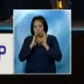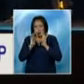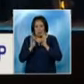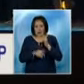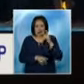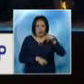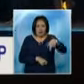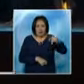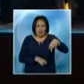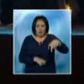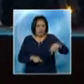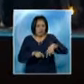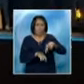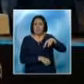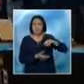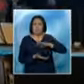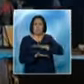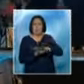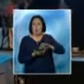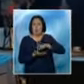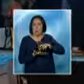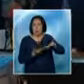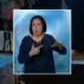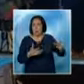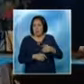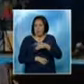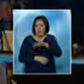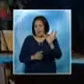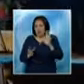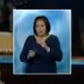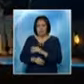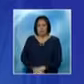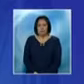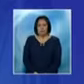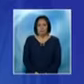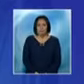¡Eso es pura! ¡Pura!